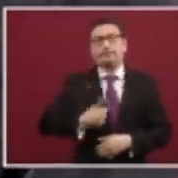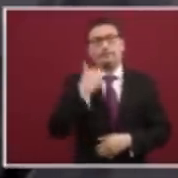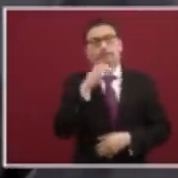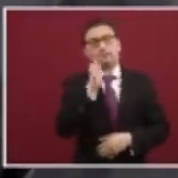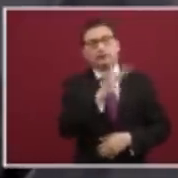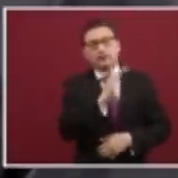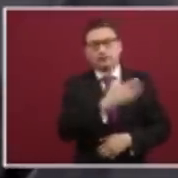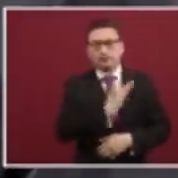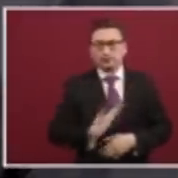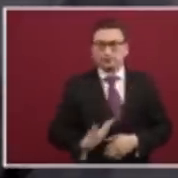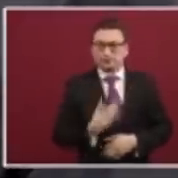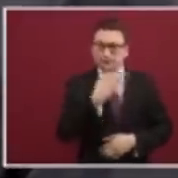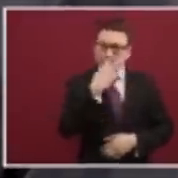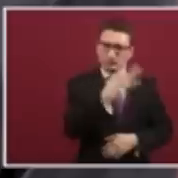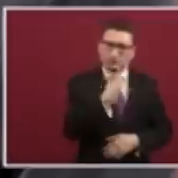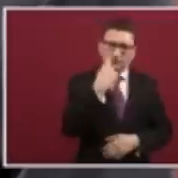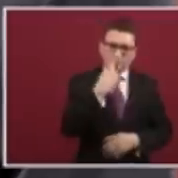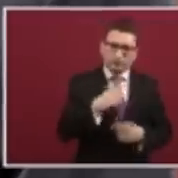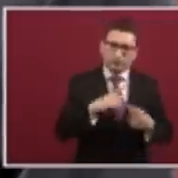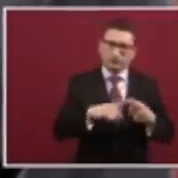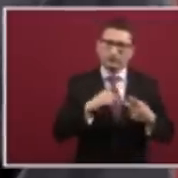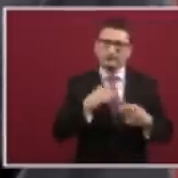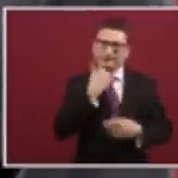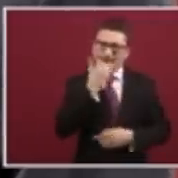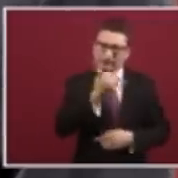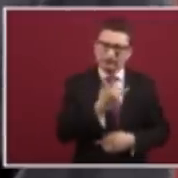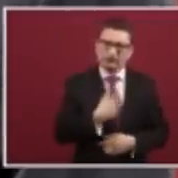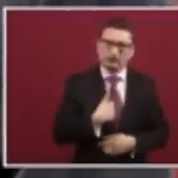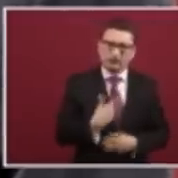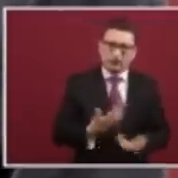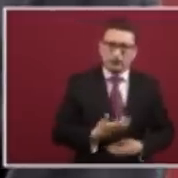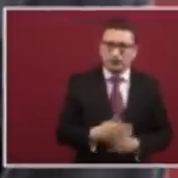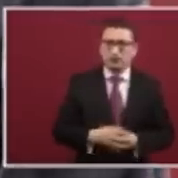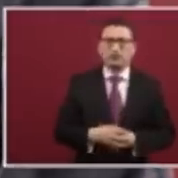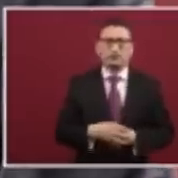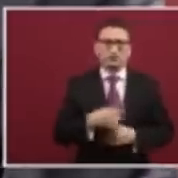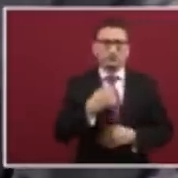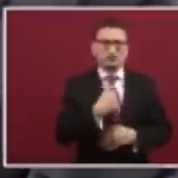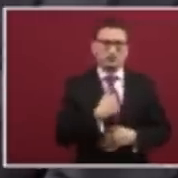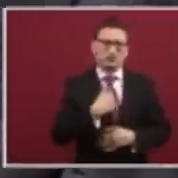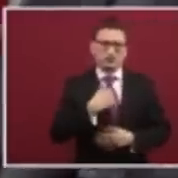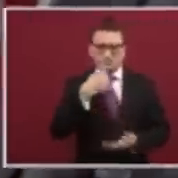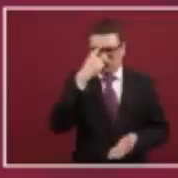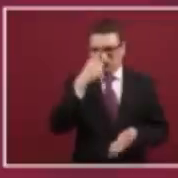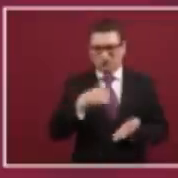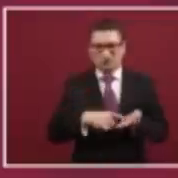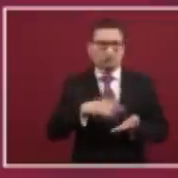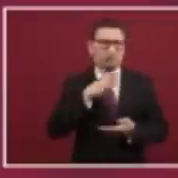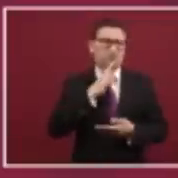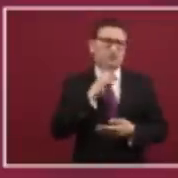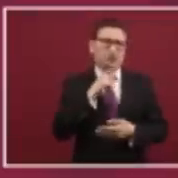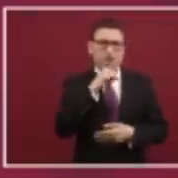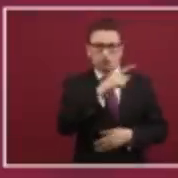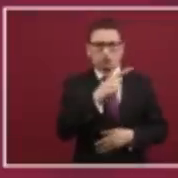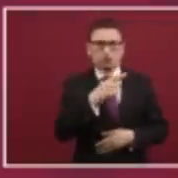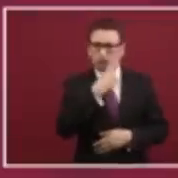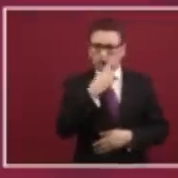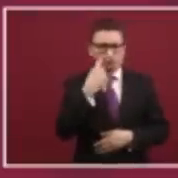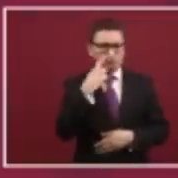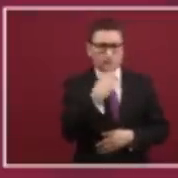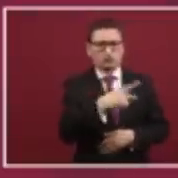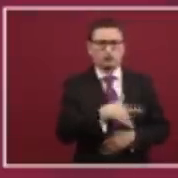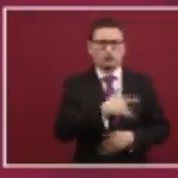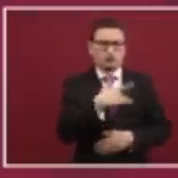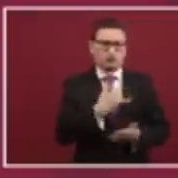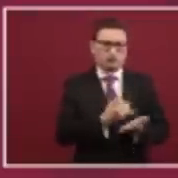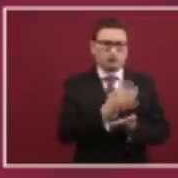para decirme que había cometido un error y que ponía a mi disposición